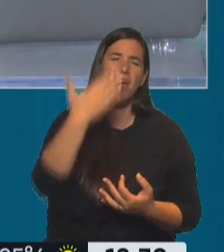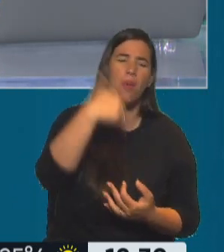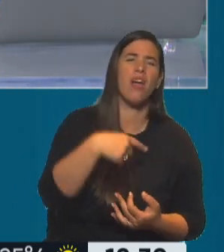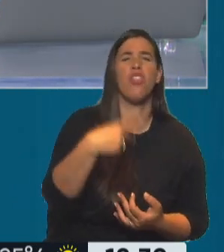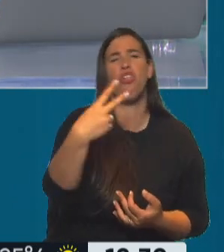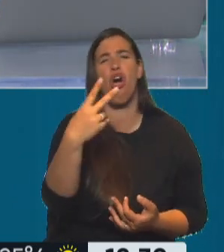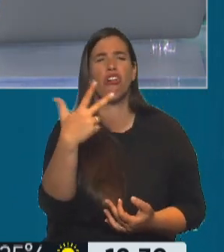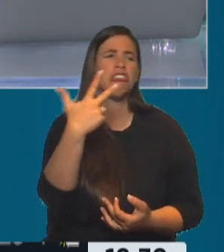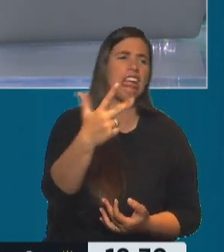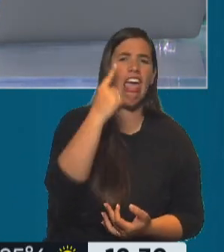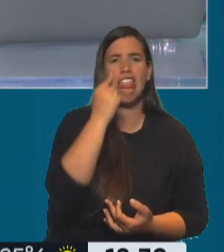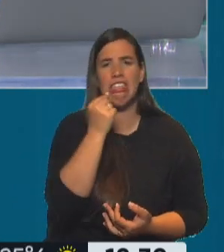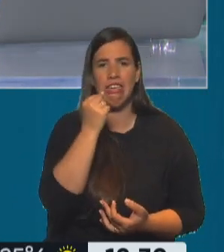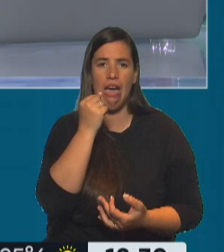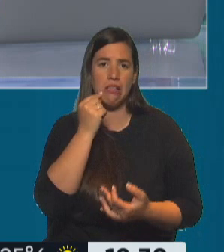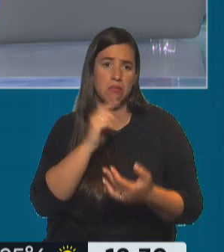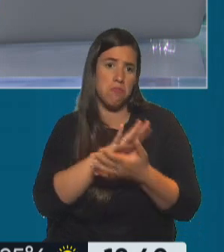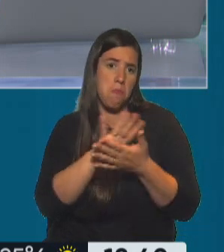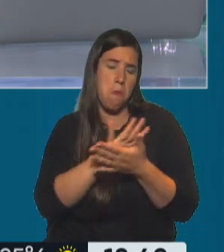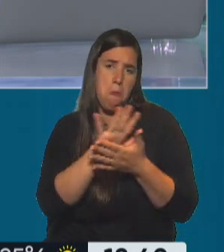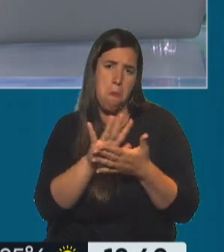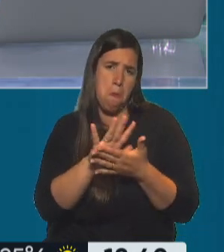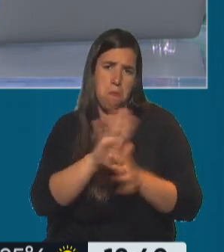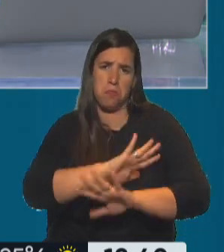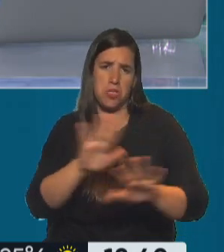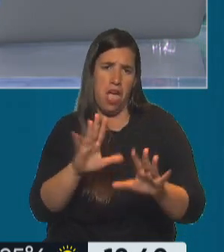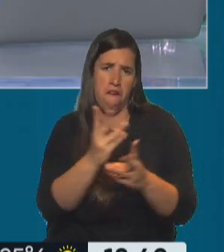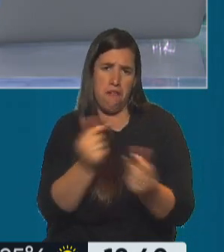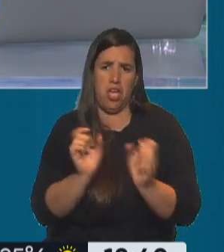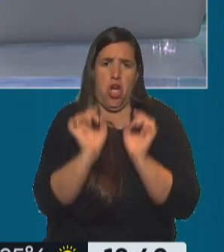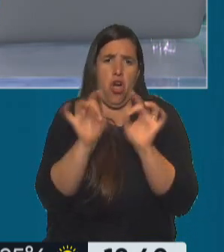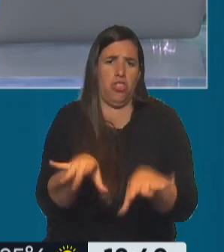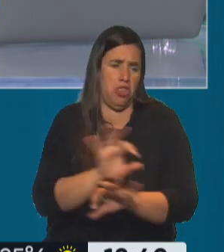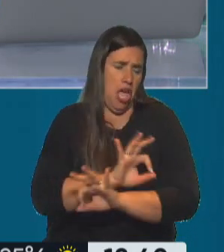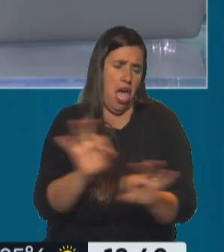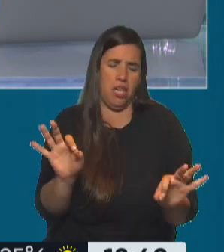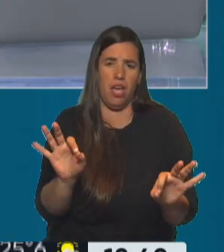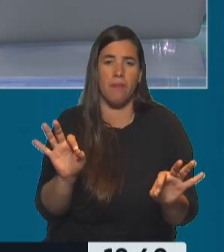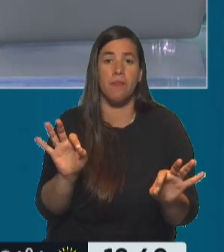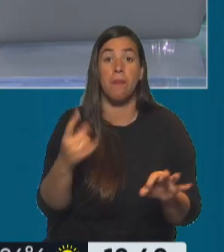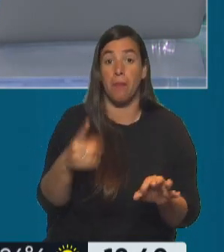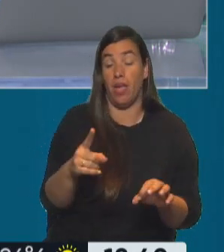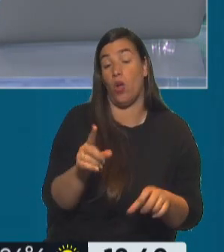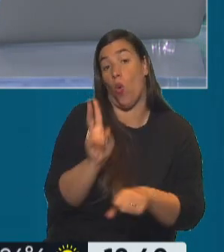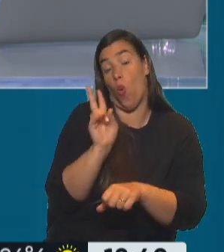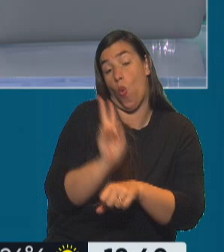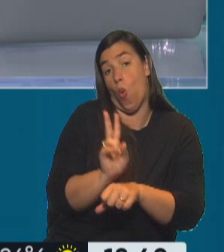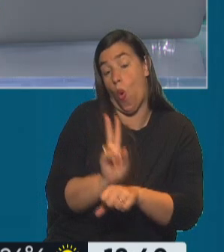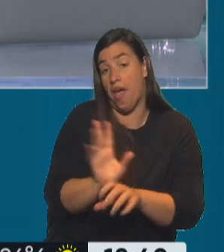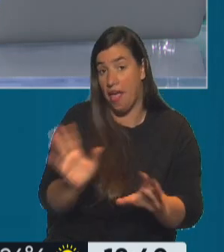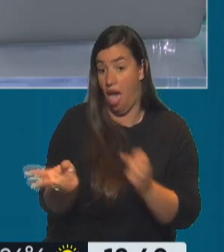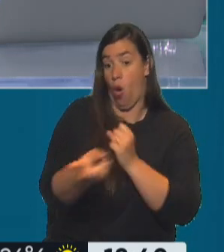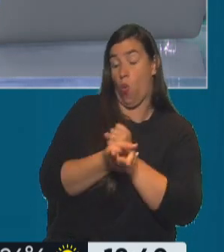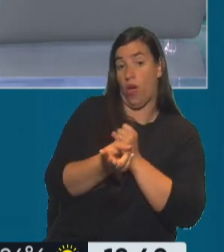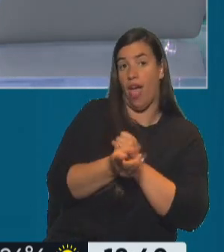lo máximo, ya deja incluso de contagiar. Claro. ¿Sí? Pero hay que tener cuidado, hay que cuidarse. Si uno se encuentra con una